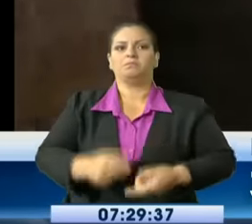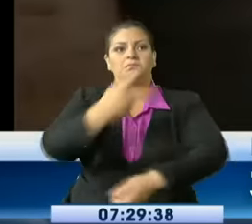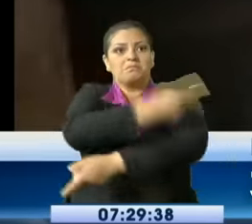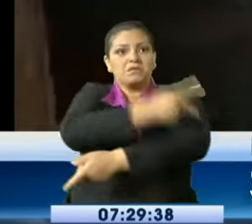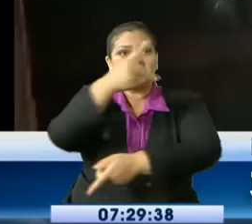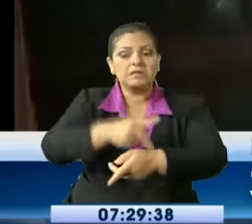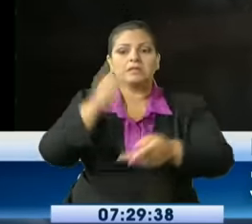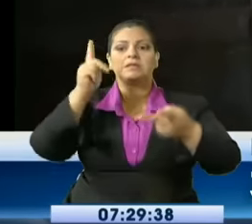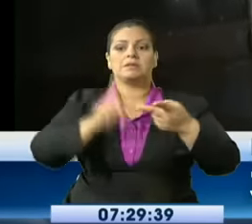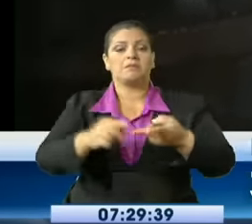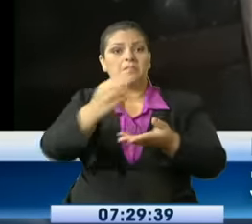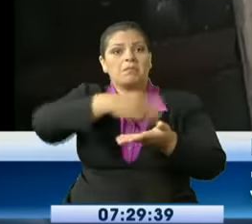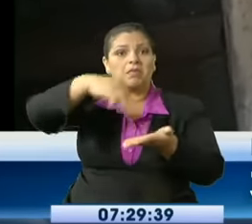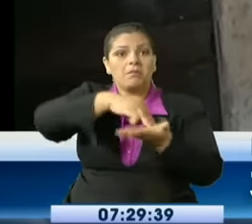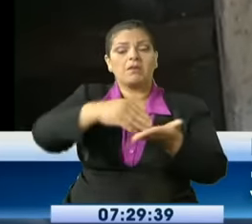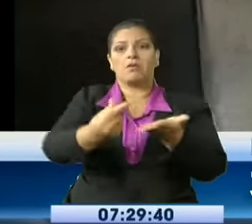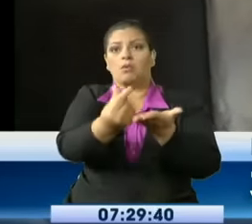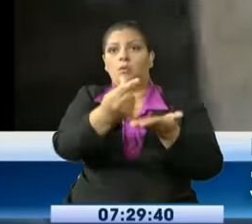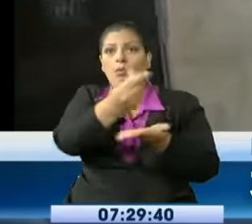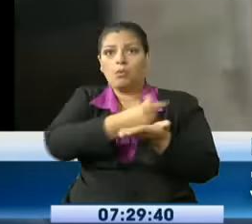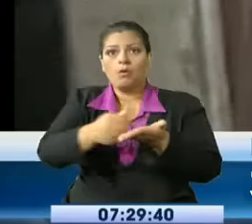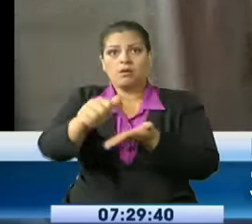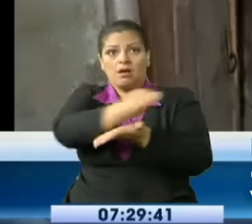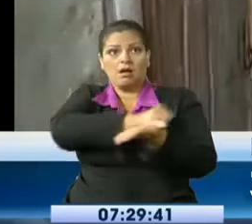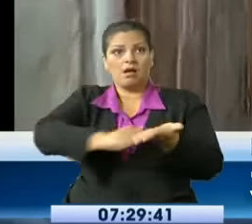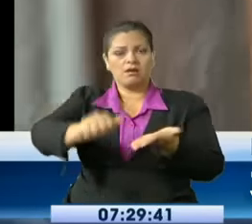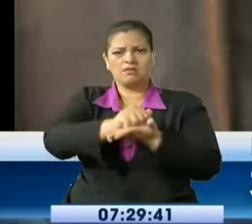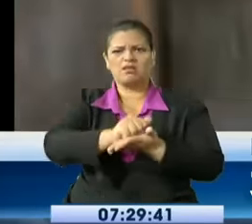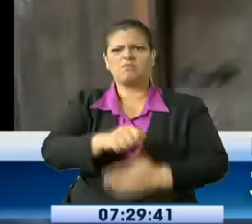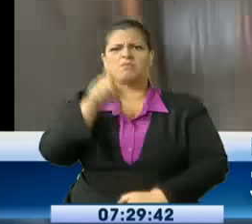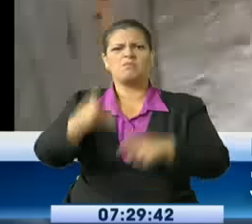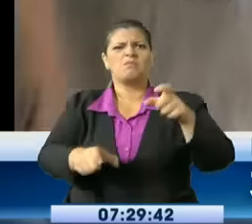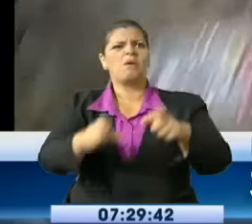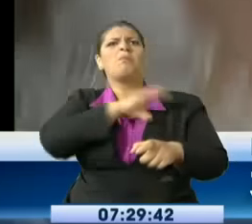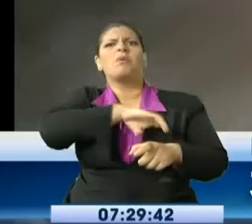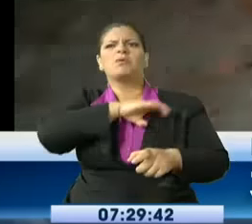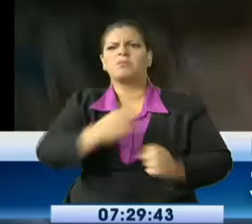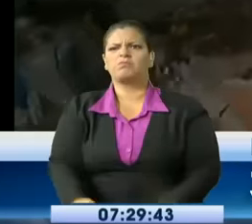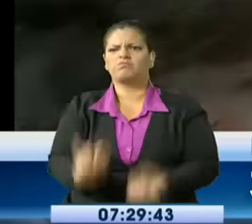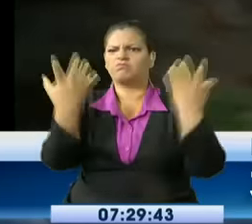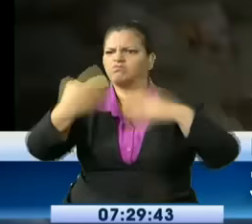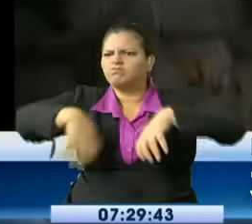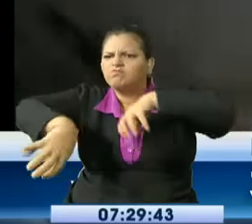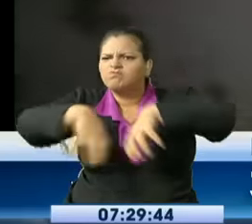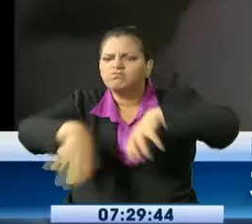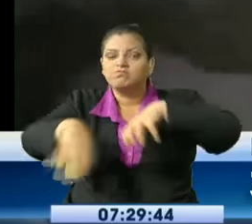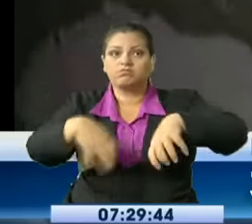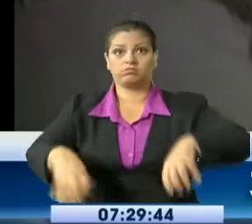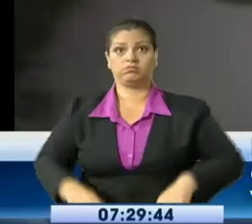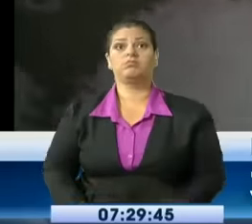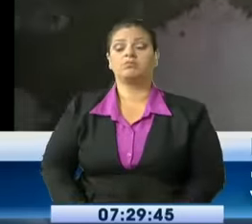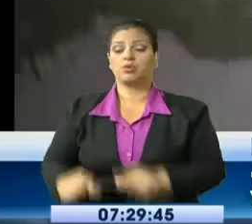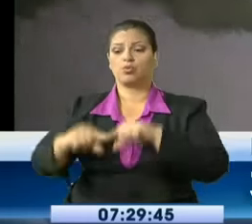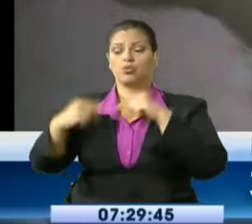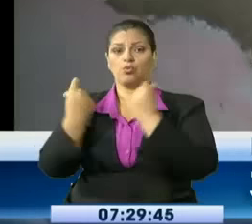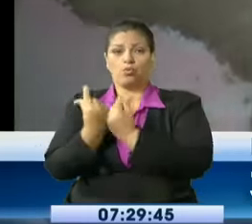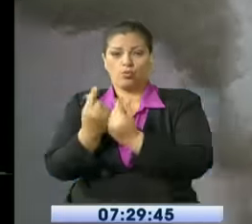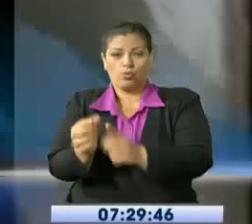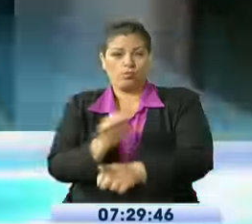Azuay. Intervinieron 200 uniformados y estuvo a cargo de la Unidad de Inteligencia Antidelincuencial de la